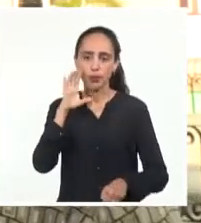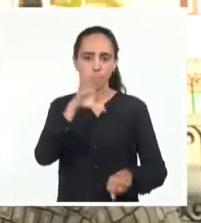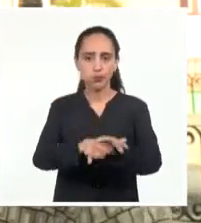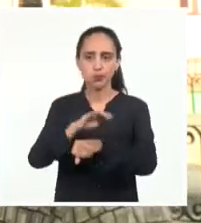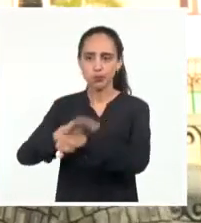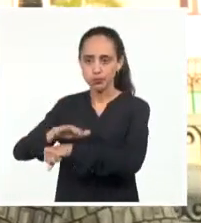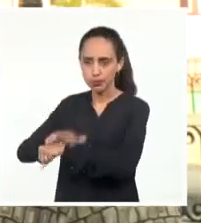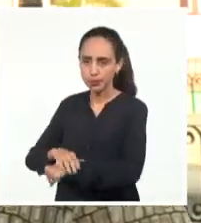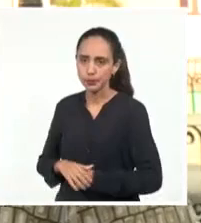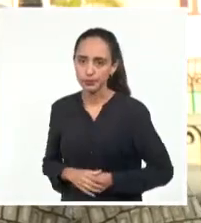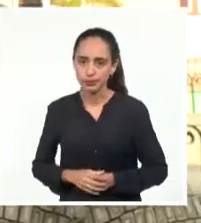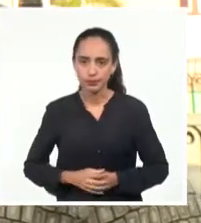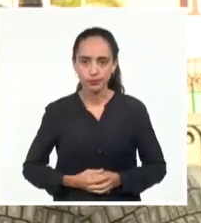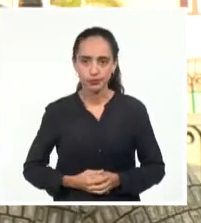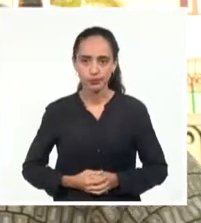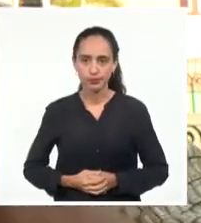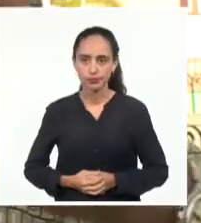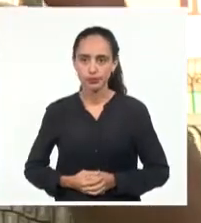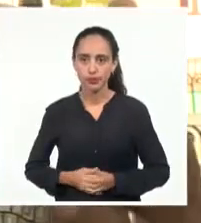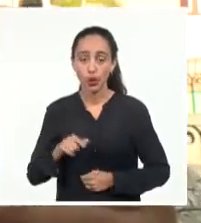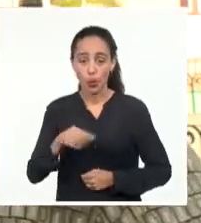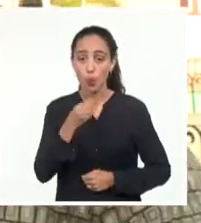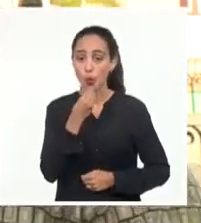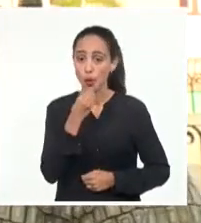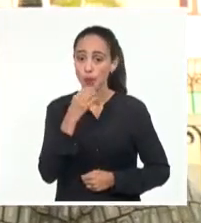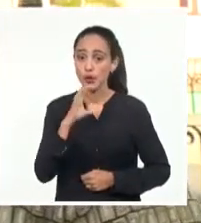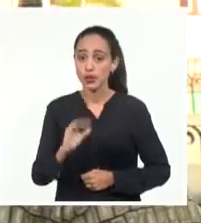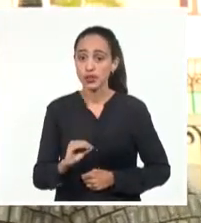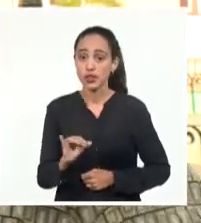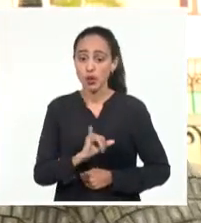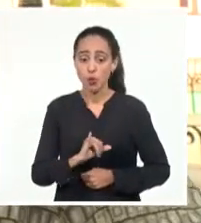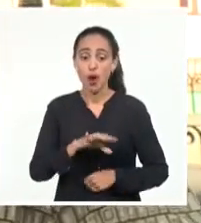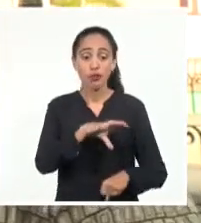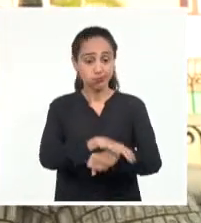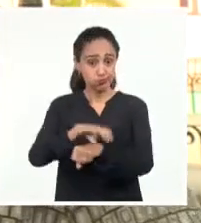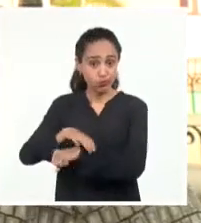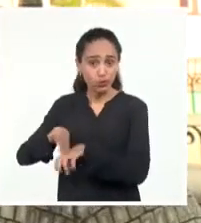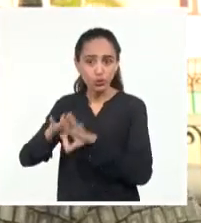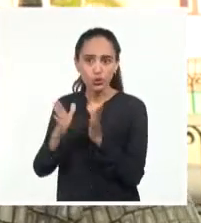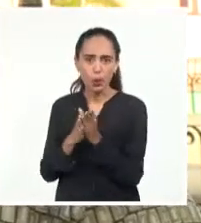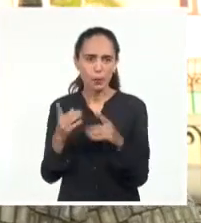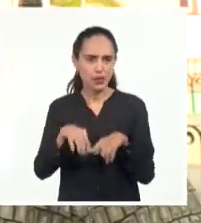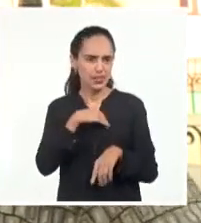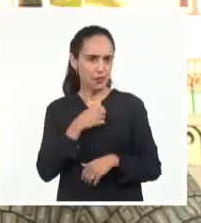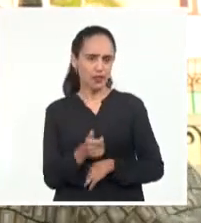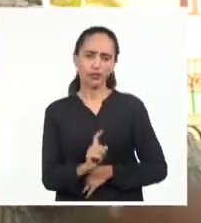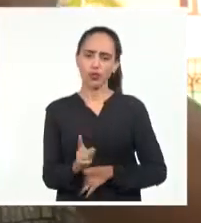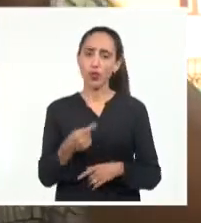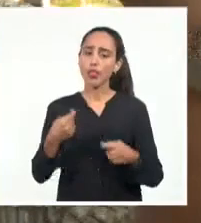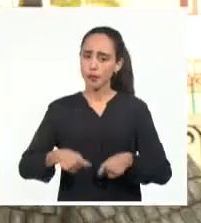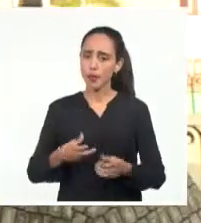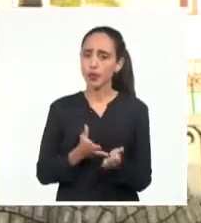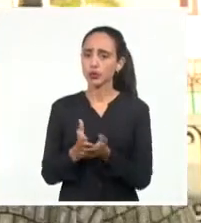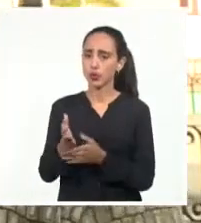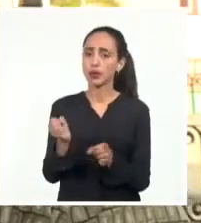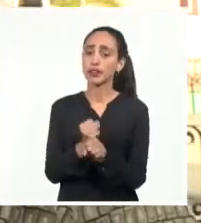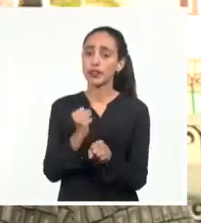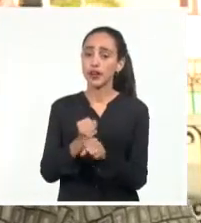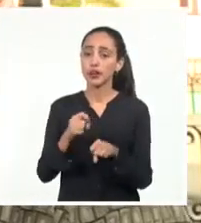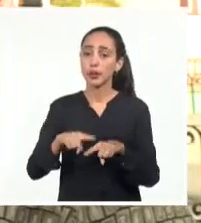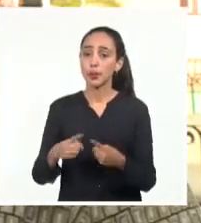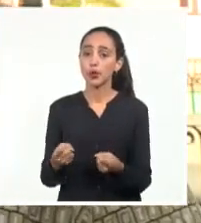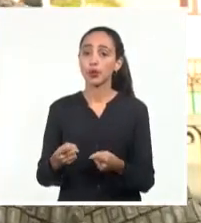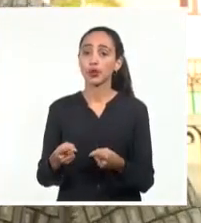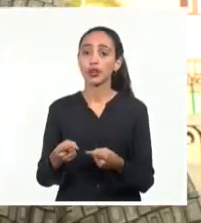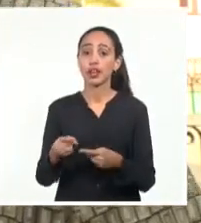hay un gran enfrentamiento en Regla. Hoy se puede decir que se está enfrentando, aunque no estamos satisfechos porque hay que seguir con este enfrentamiento a partir de que toda la franja costera